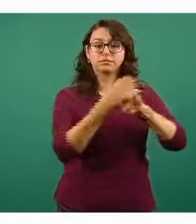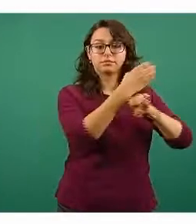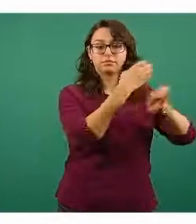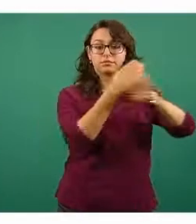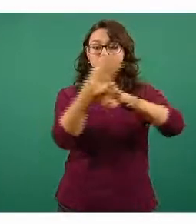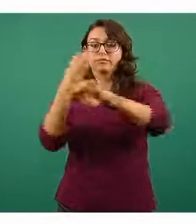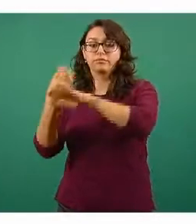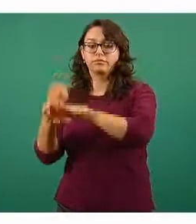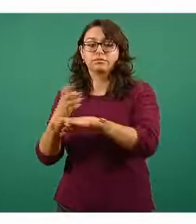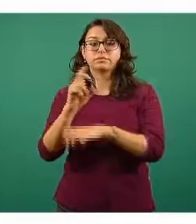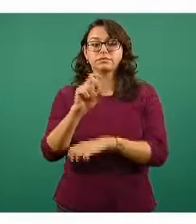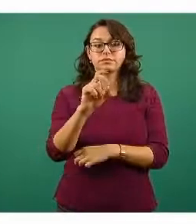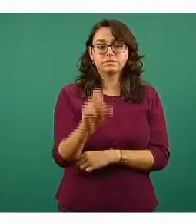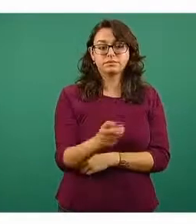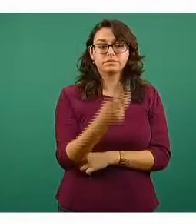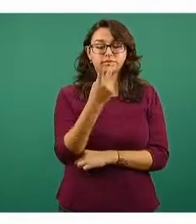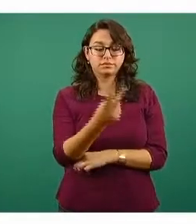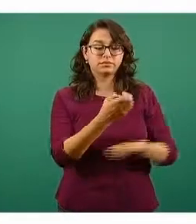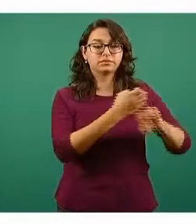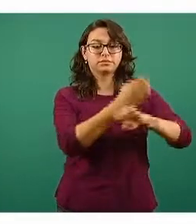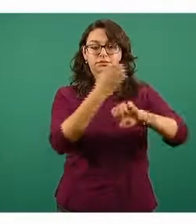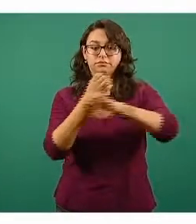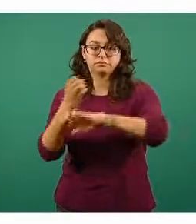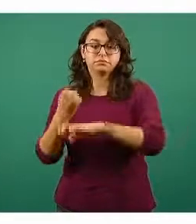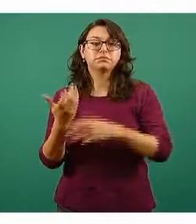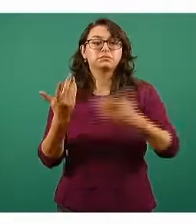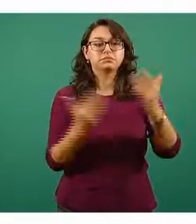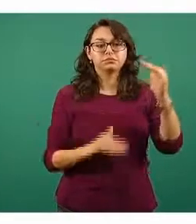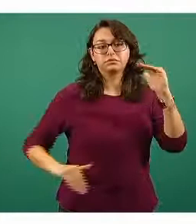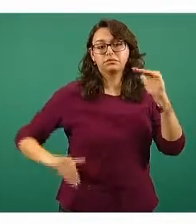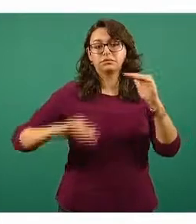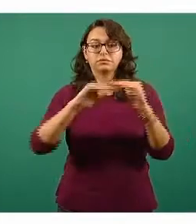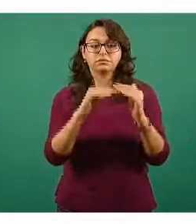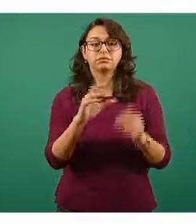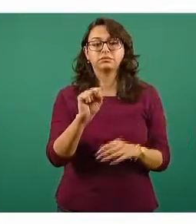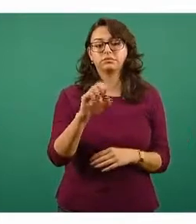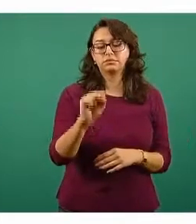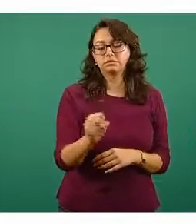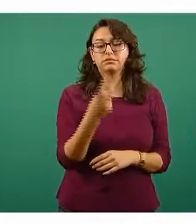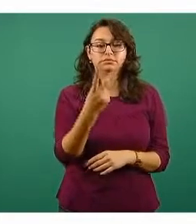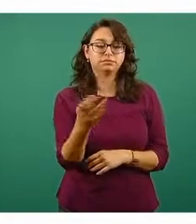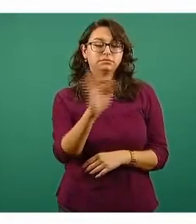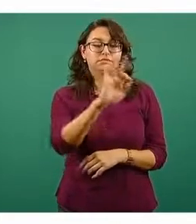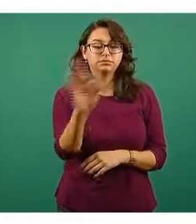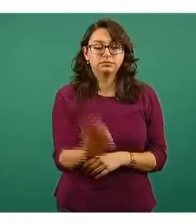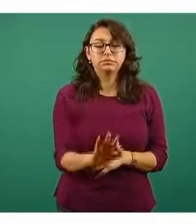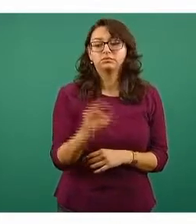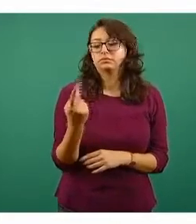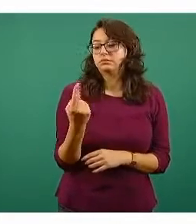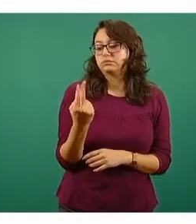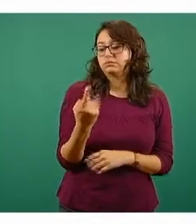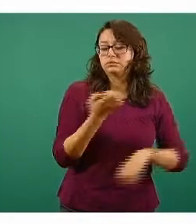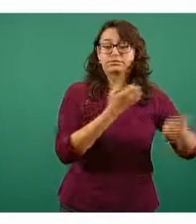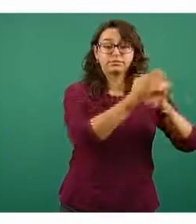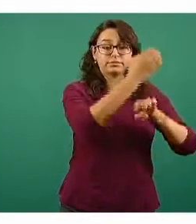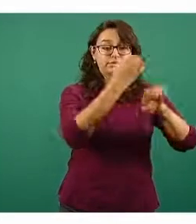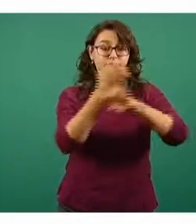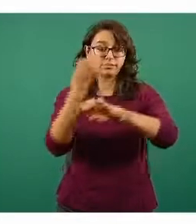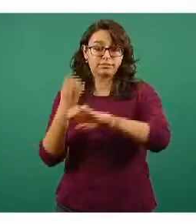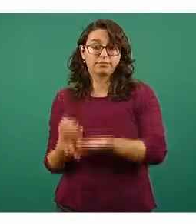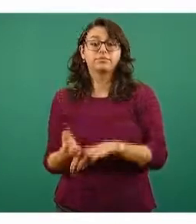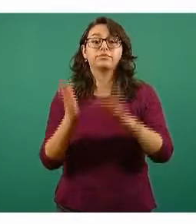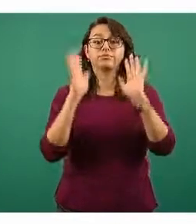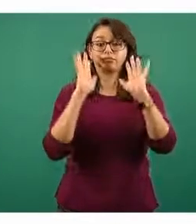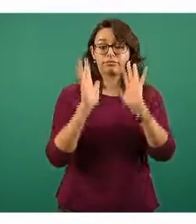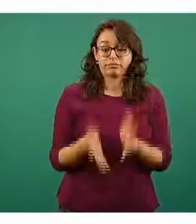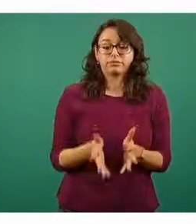en las 32, tenemos un avance general de 62%, 25 entidades federativas ya han